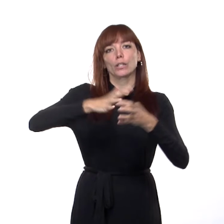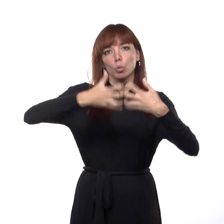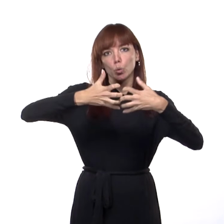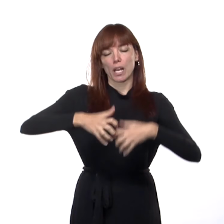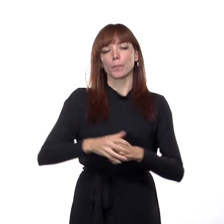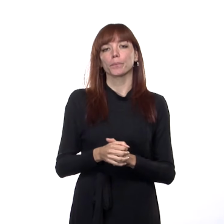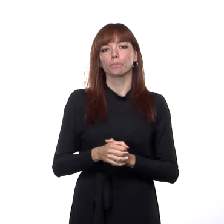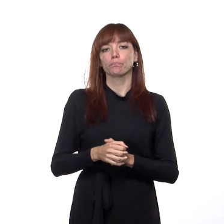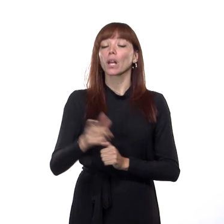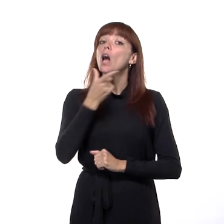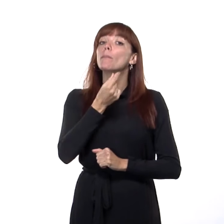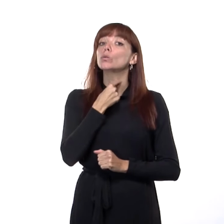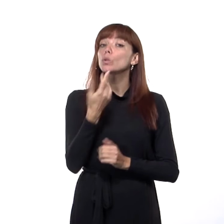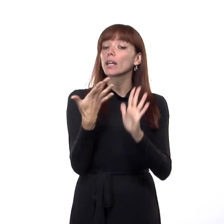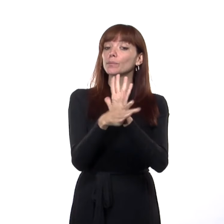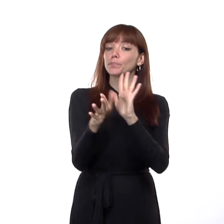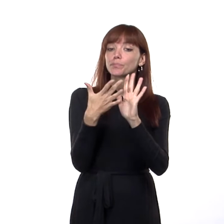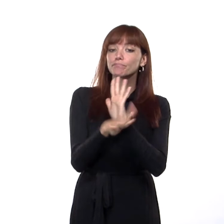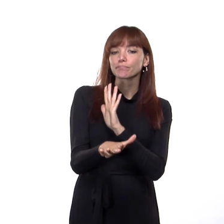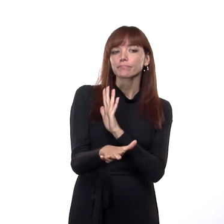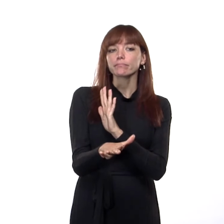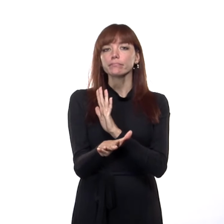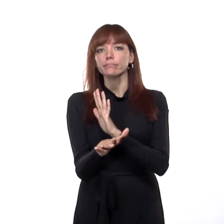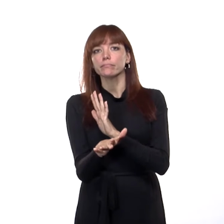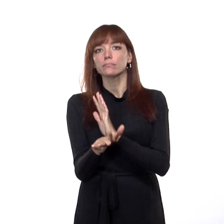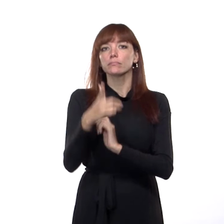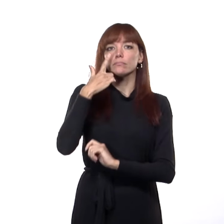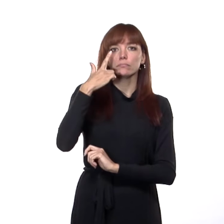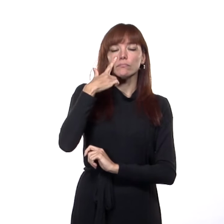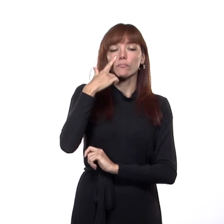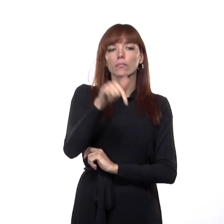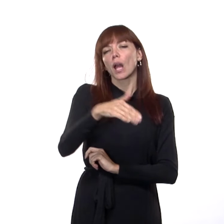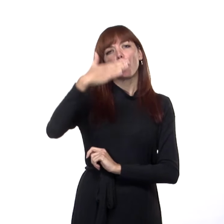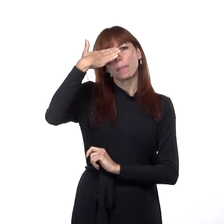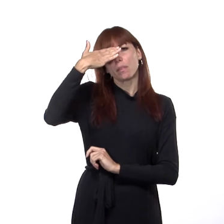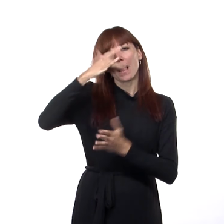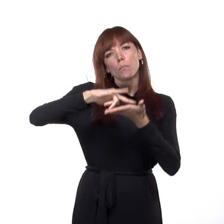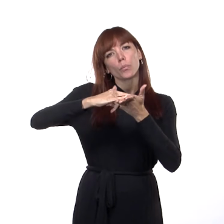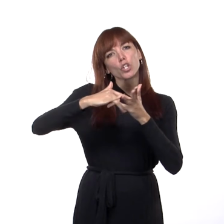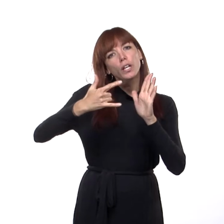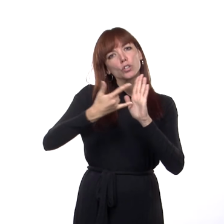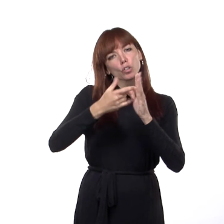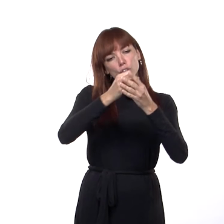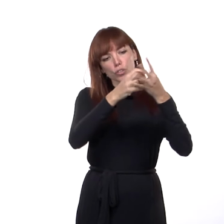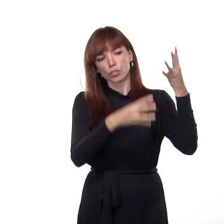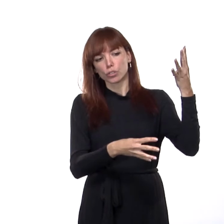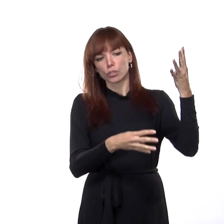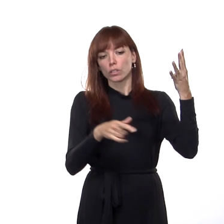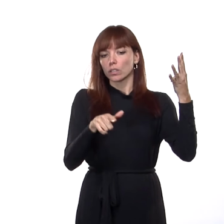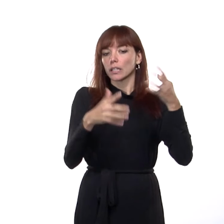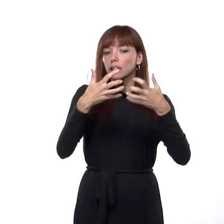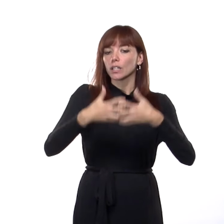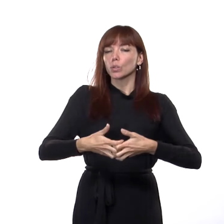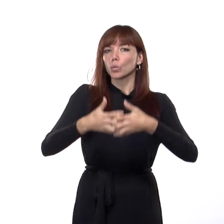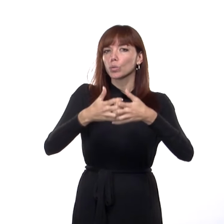poner en contexto en contexto cuáles son los principales proyectos que se están abordando de industria 4.0 de